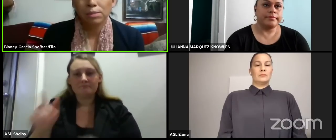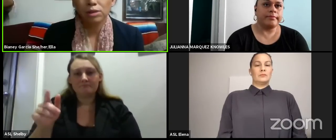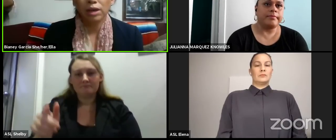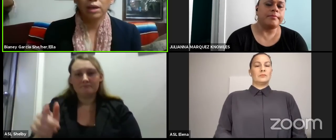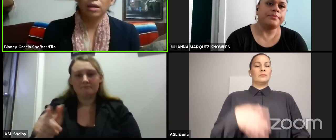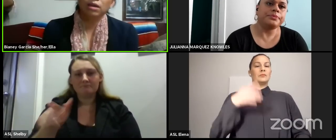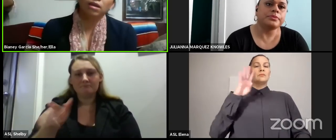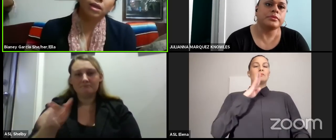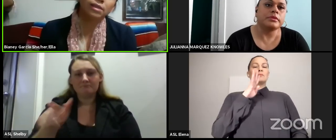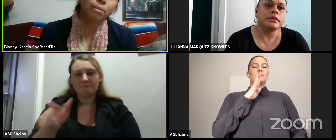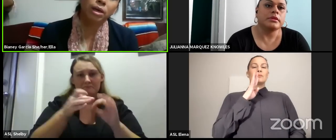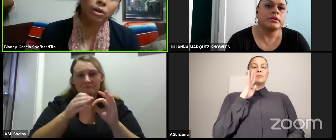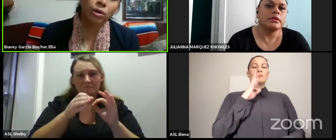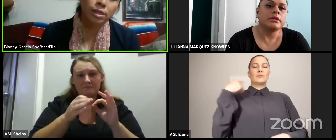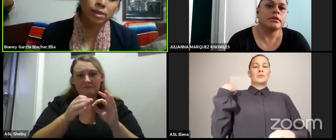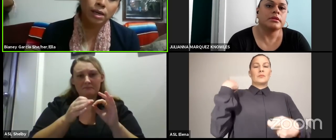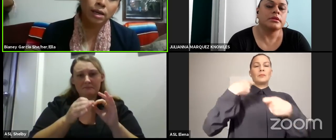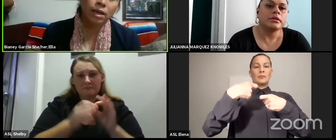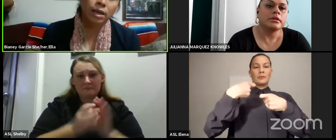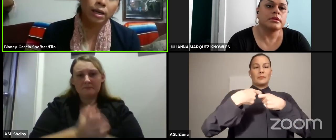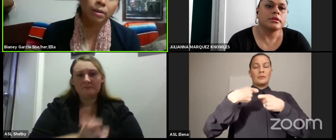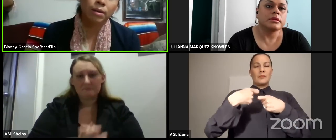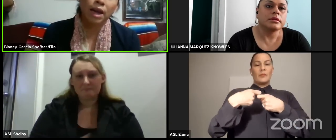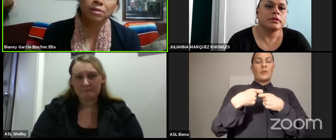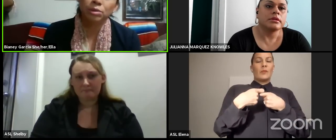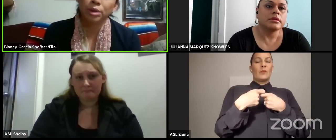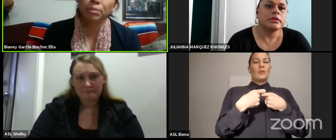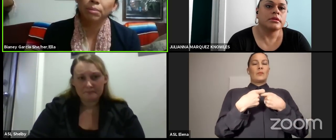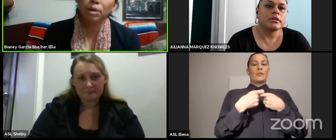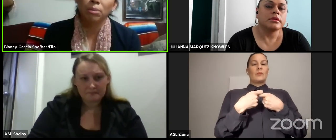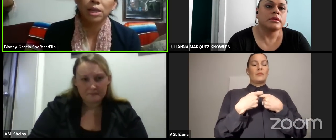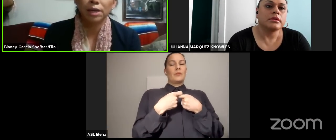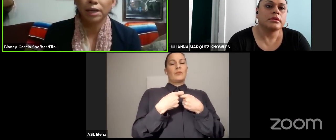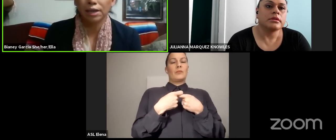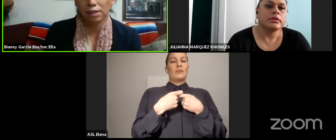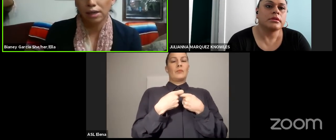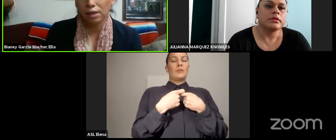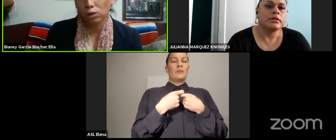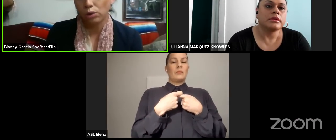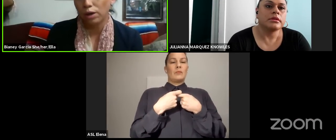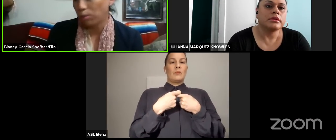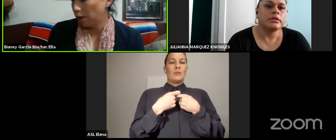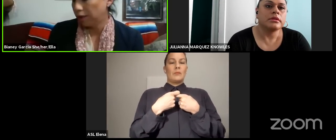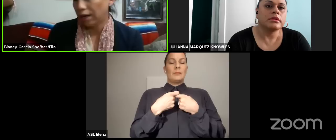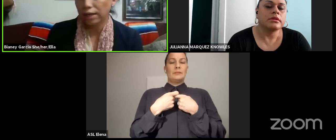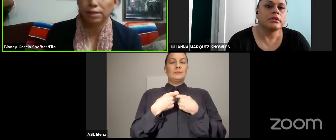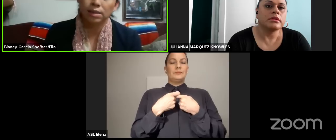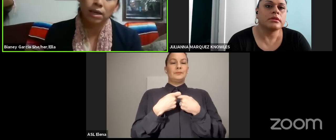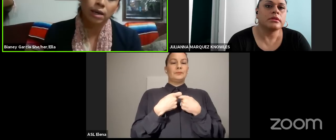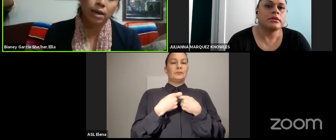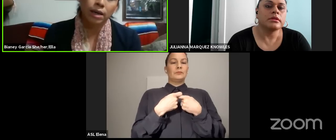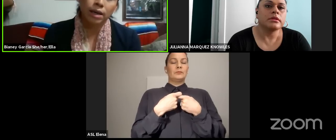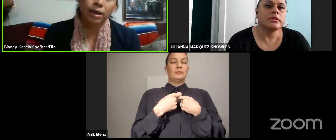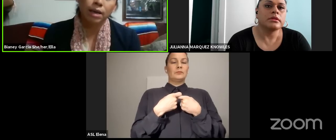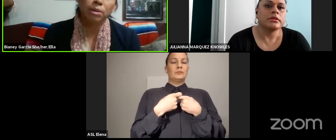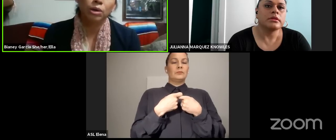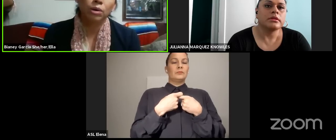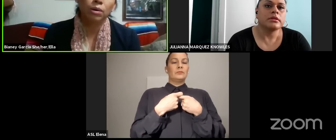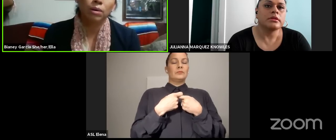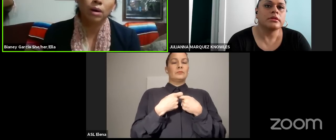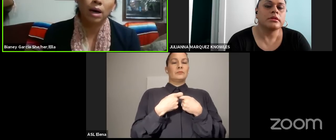Para las personas que están viendo este live stream, mi nombre es Vianey García, soy una mujer trans